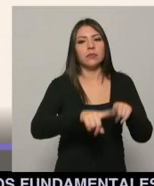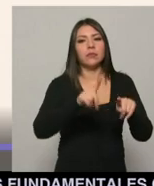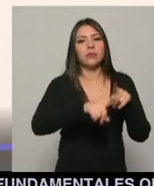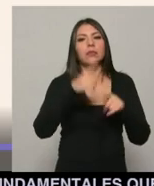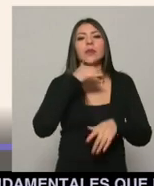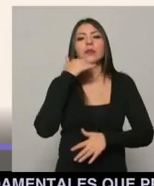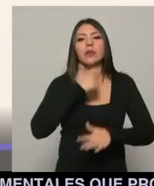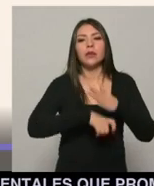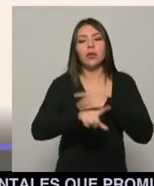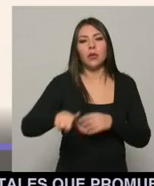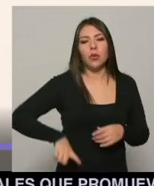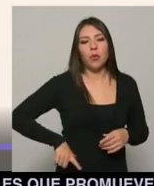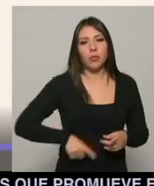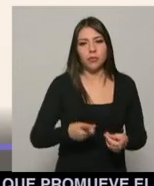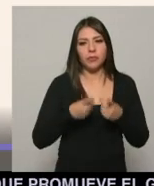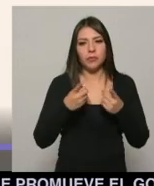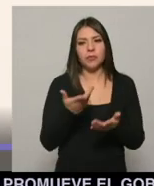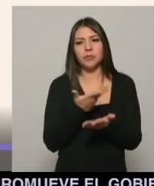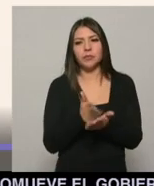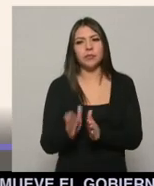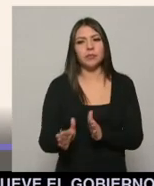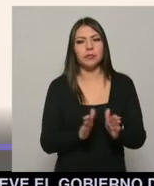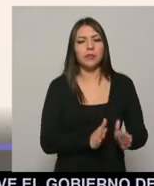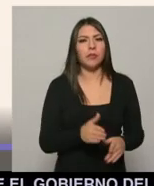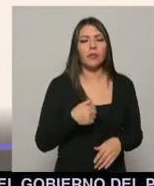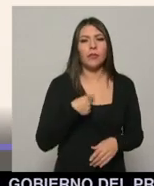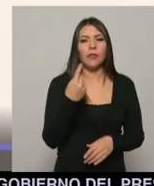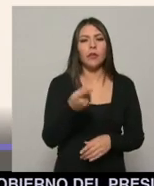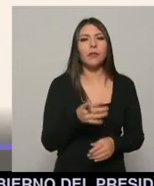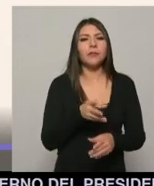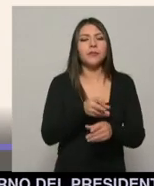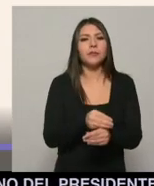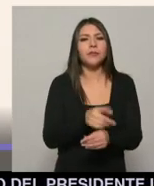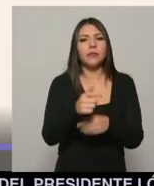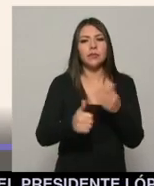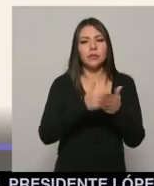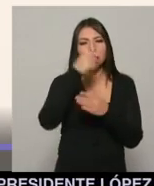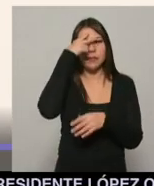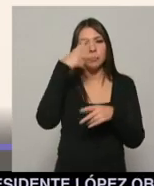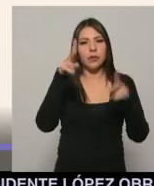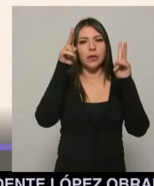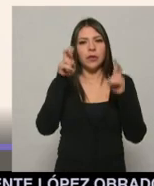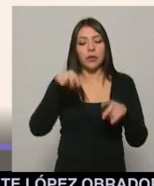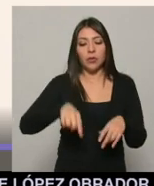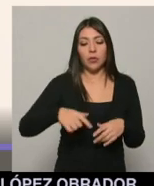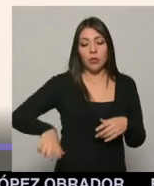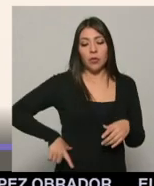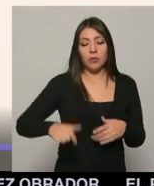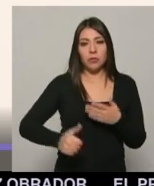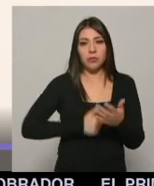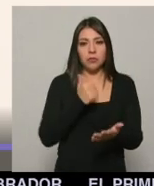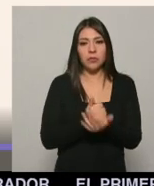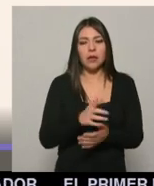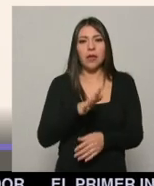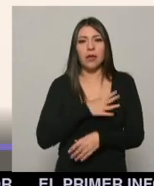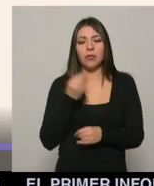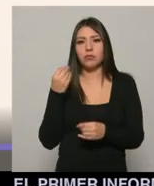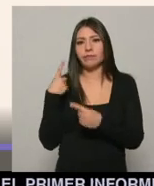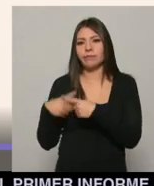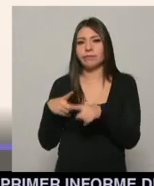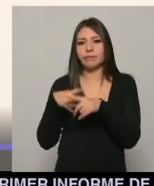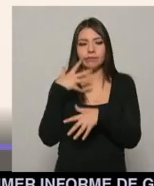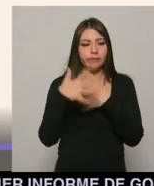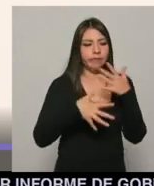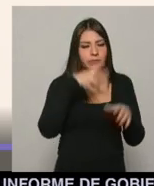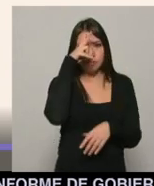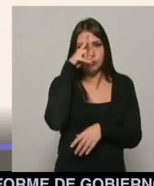otro lado, simplemente agregaría en el tema de la Ciudad de México, el gobierno de la ciudad ha enfrentado todo este desorden urbano que